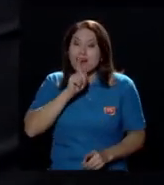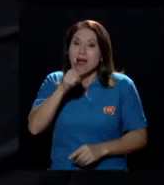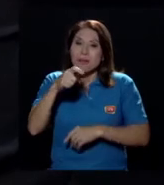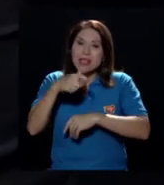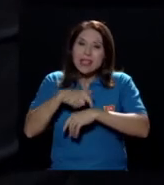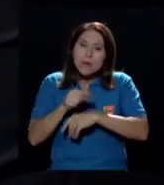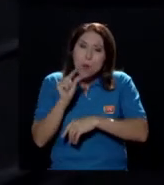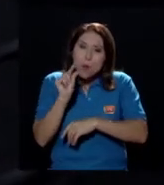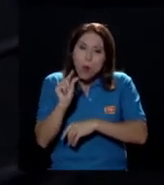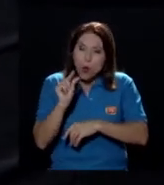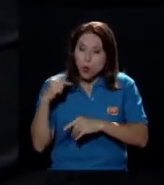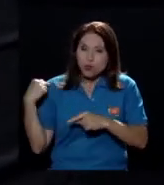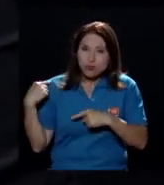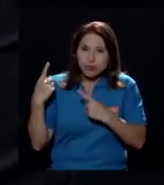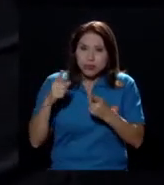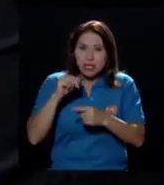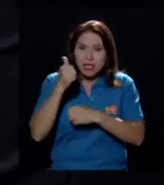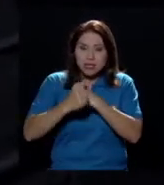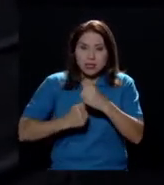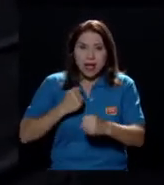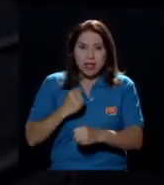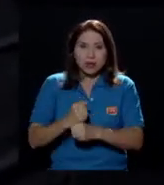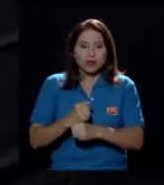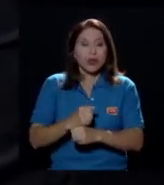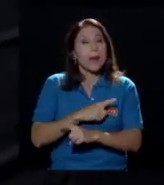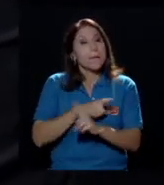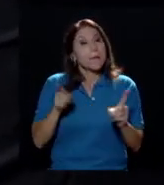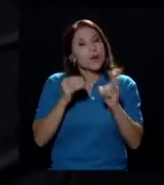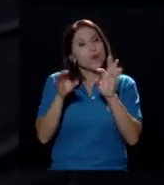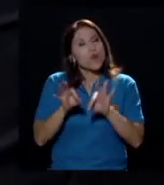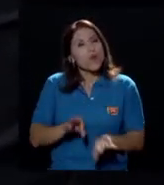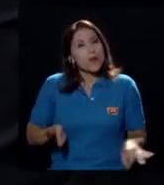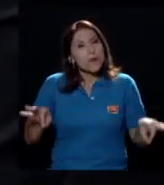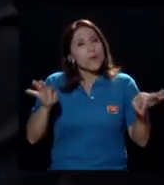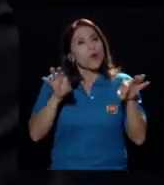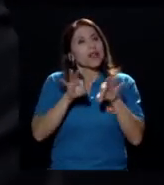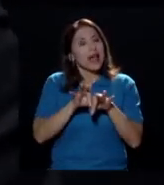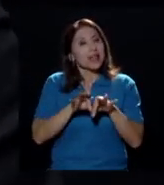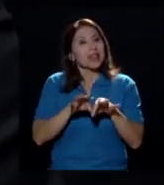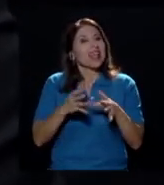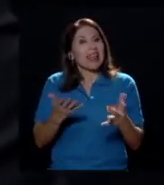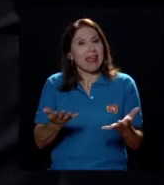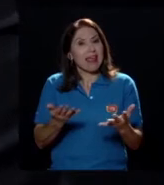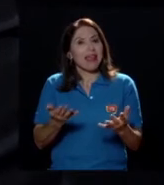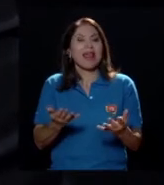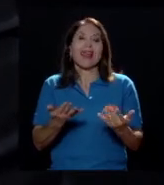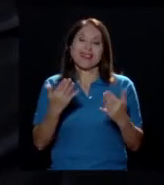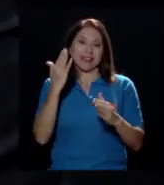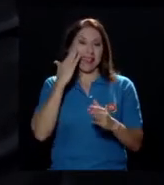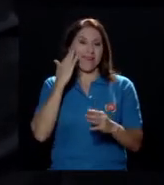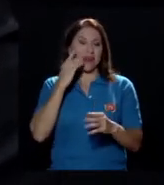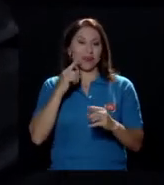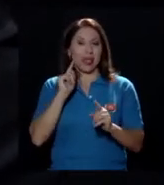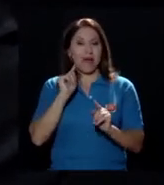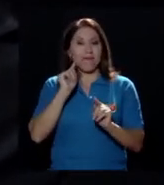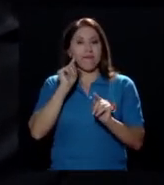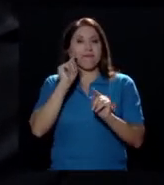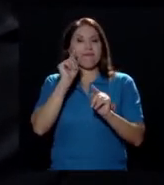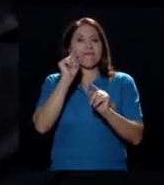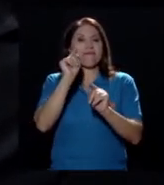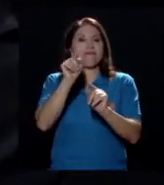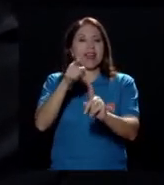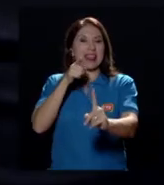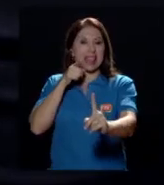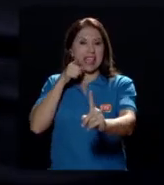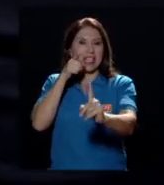importante, y lo ha mencionado y lo menciona el análisis, es que es la dirección correcta, digamos. Yo puedo